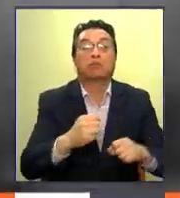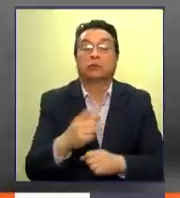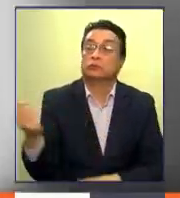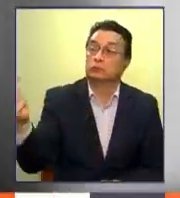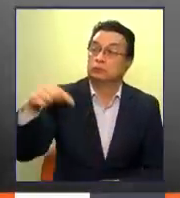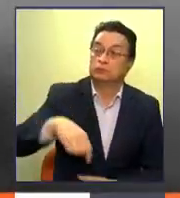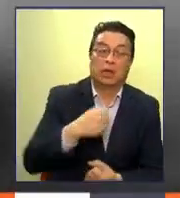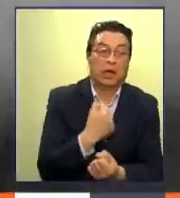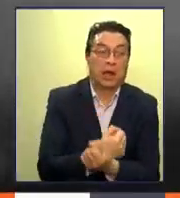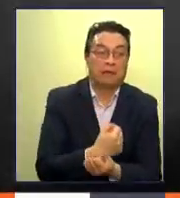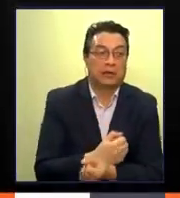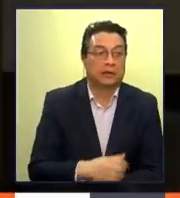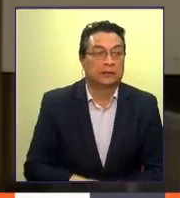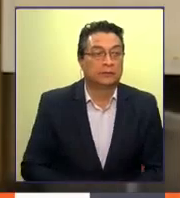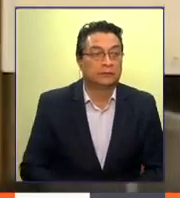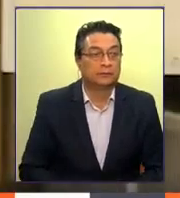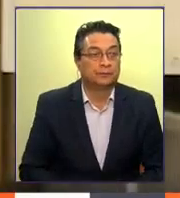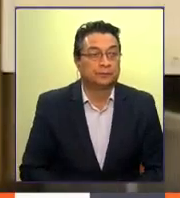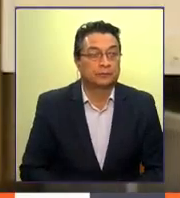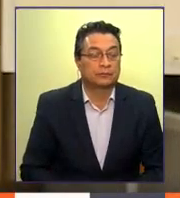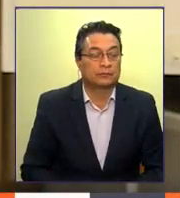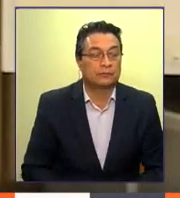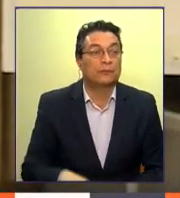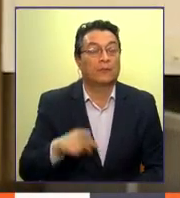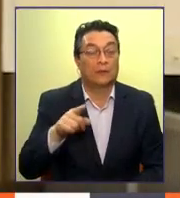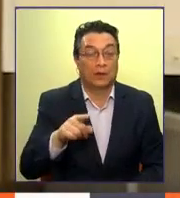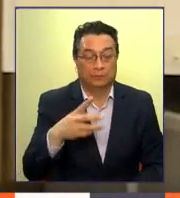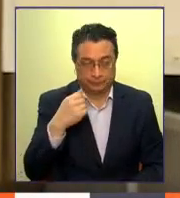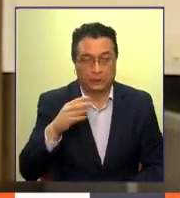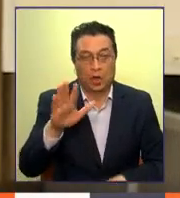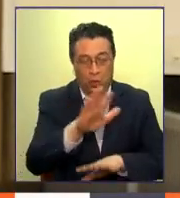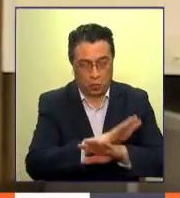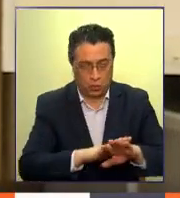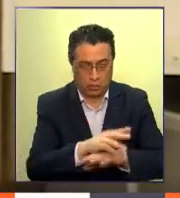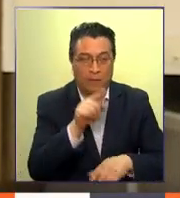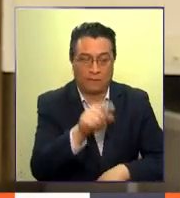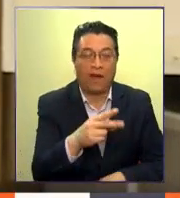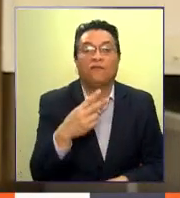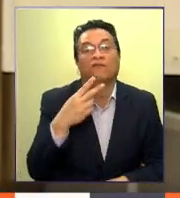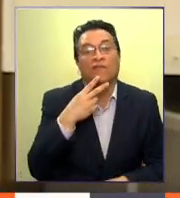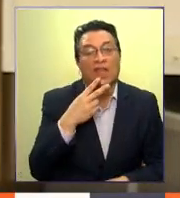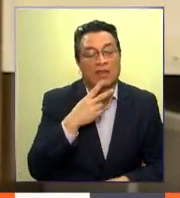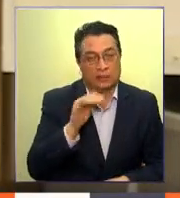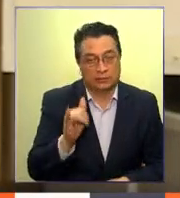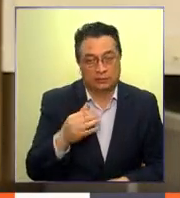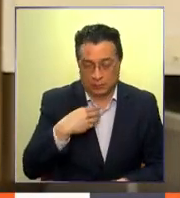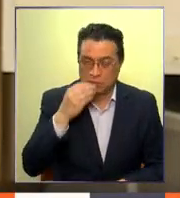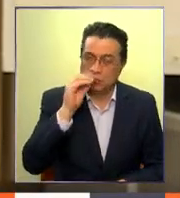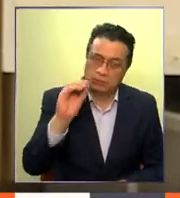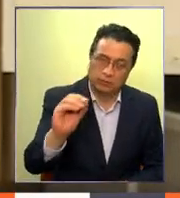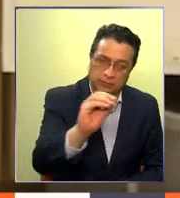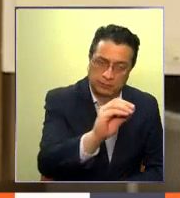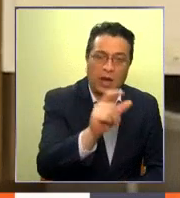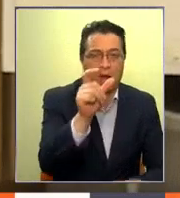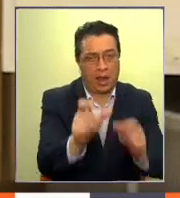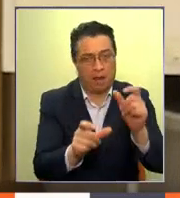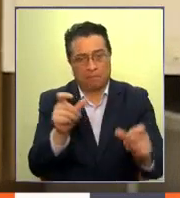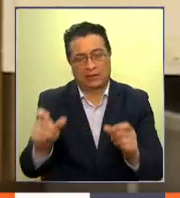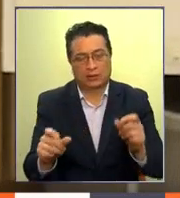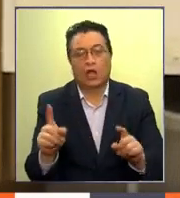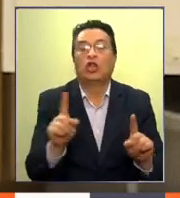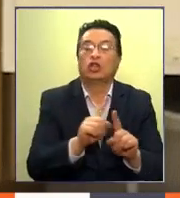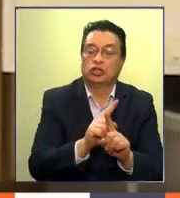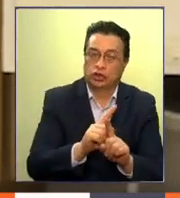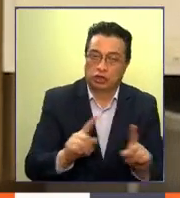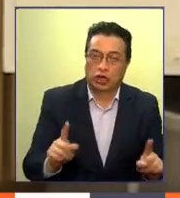Carabineros. El valor a resguardar aquí es la vida. Y llamamos entonces a las personas a no